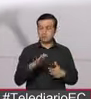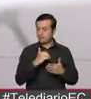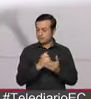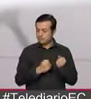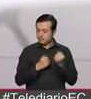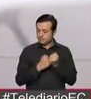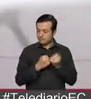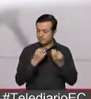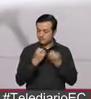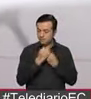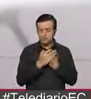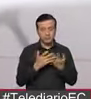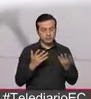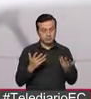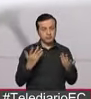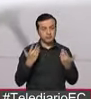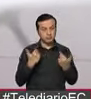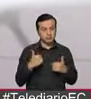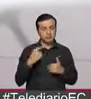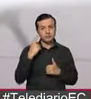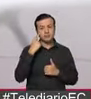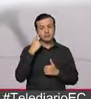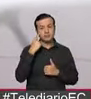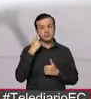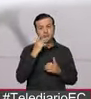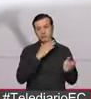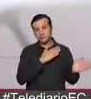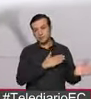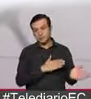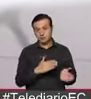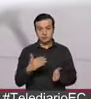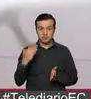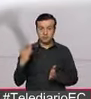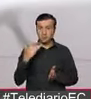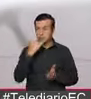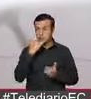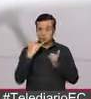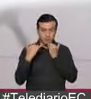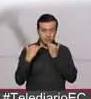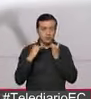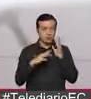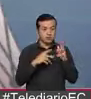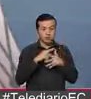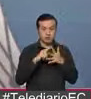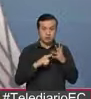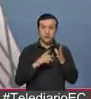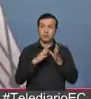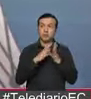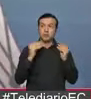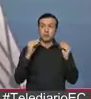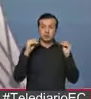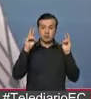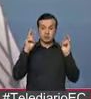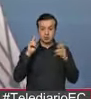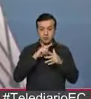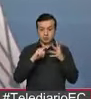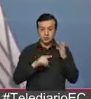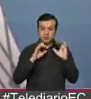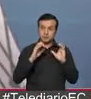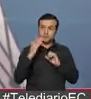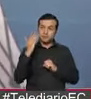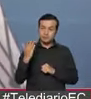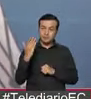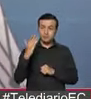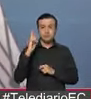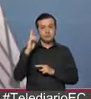anticiparnos a los eventos que pueden estar sucediendo tanto contravenciones como delitos hay muchísimo todavía por conversar con usted